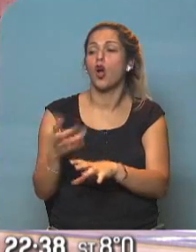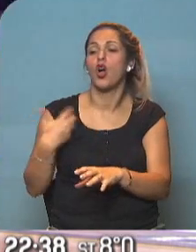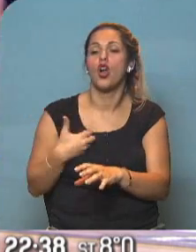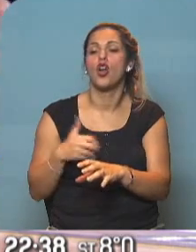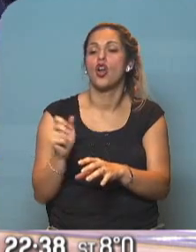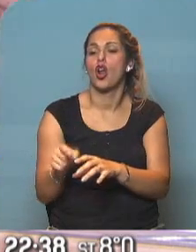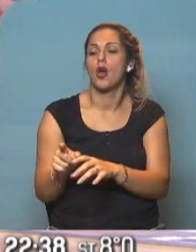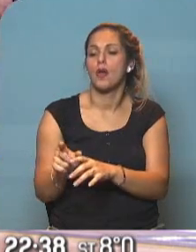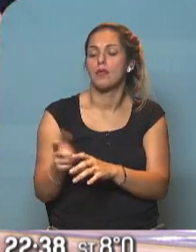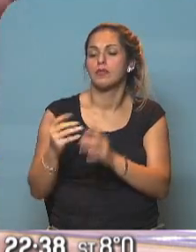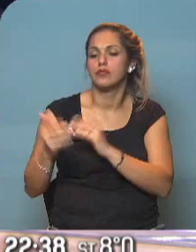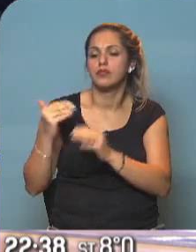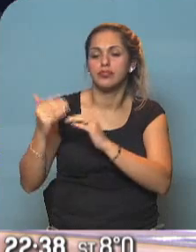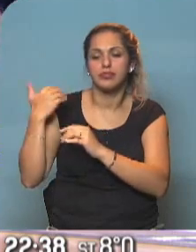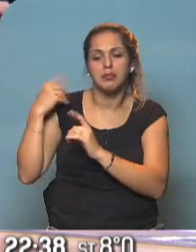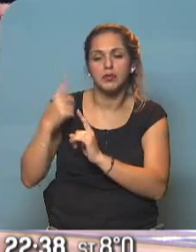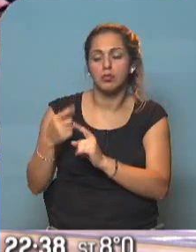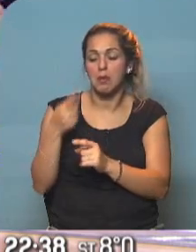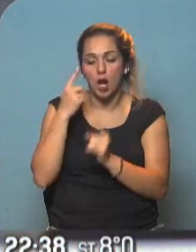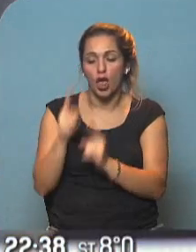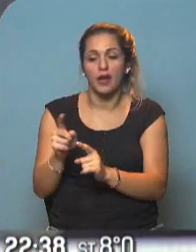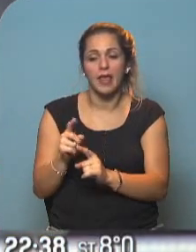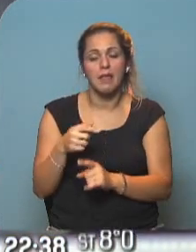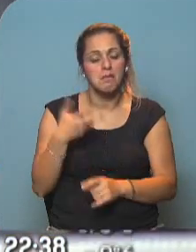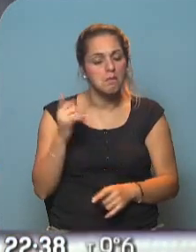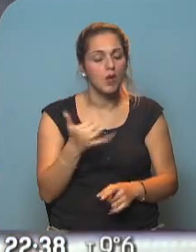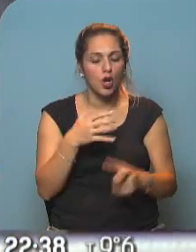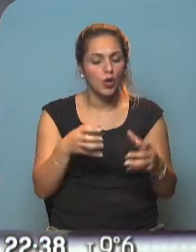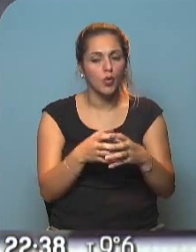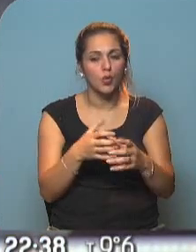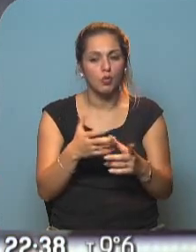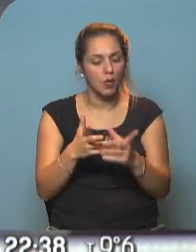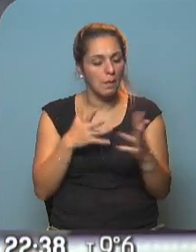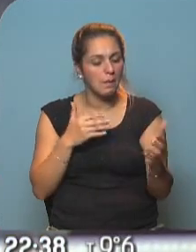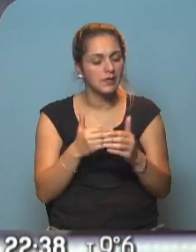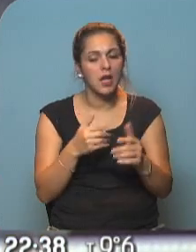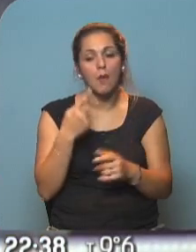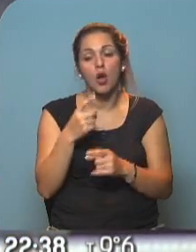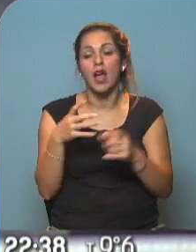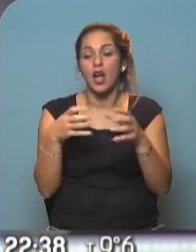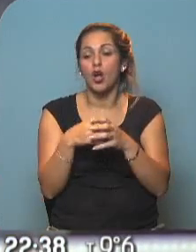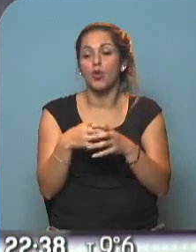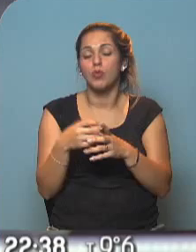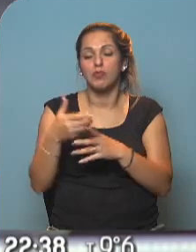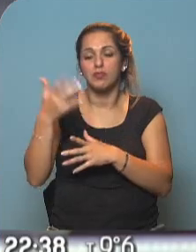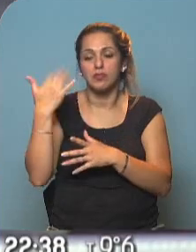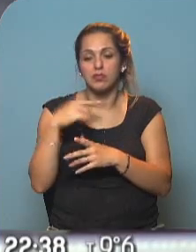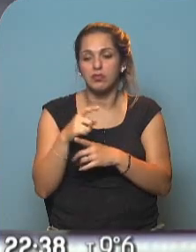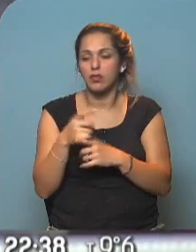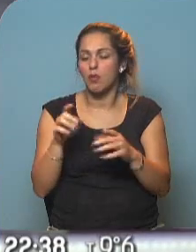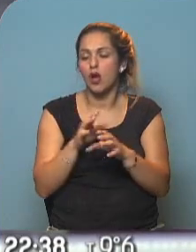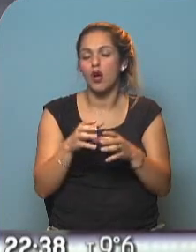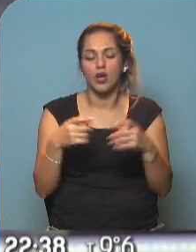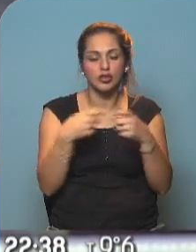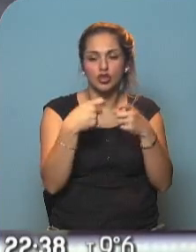expresiones que estén más cercanas, que sean más cercanas a ellos. Nota que los partidos tradicionales directamente se divorciaron de la sociedad,